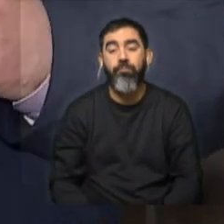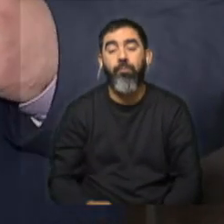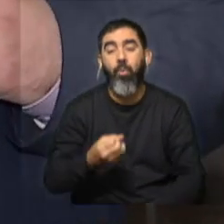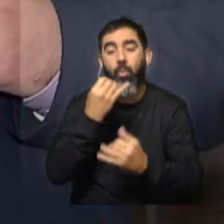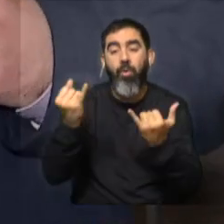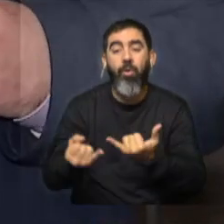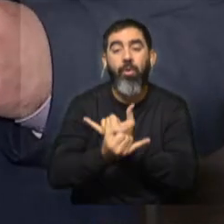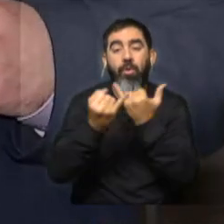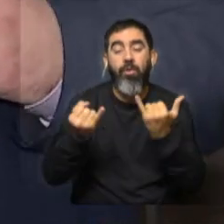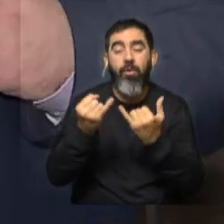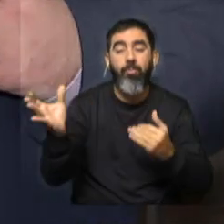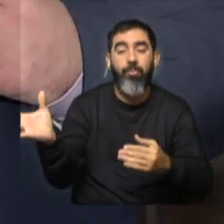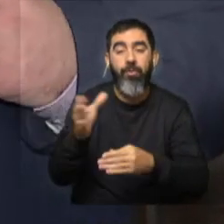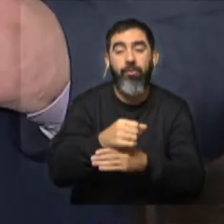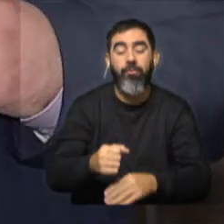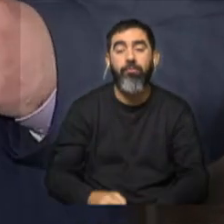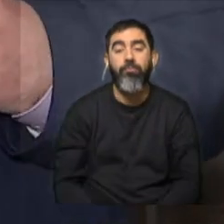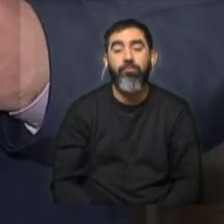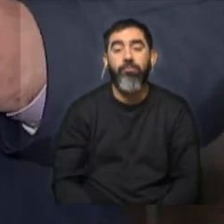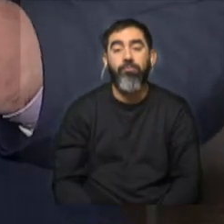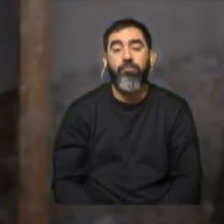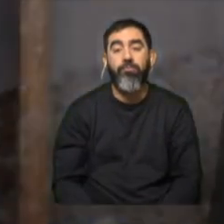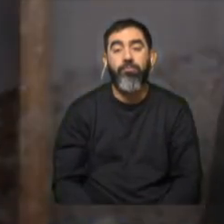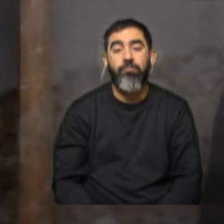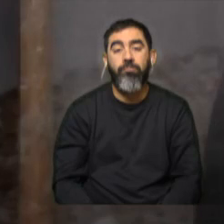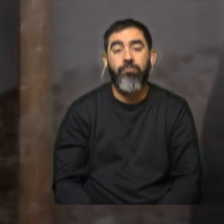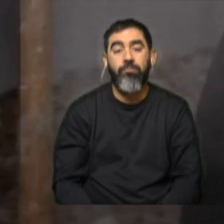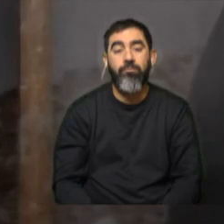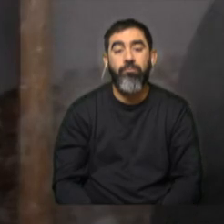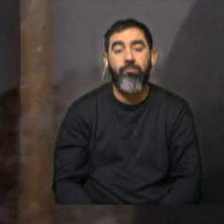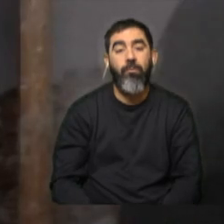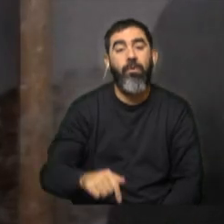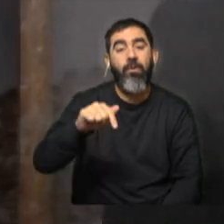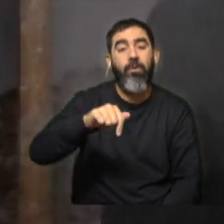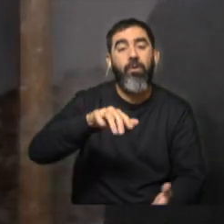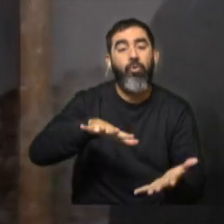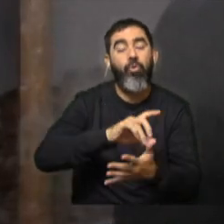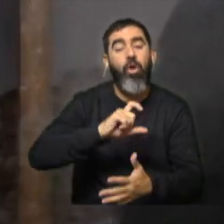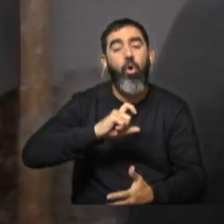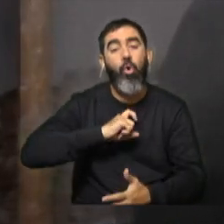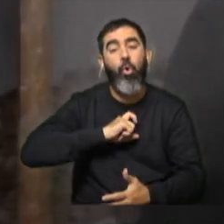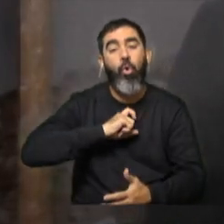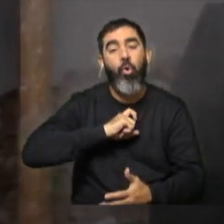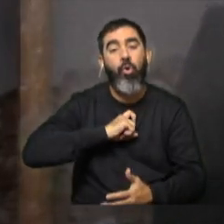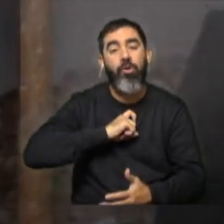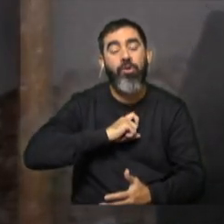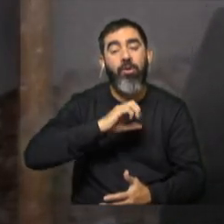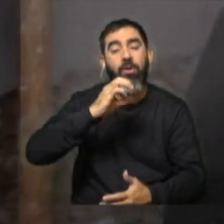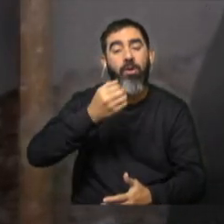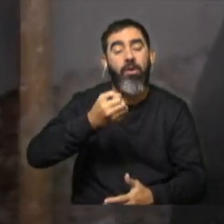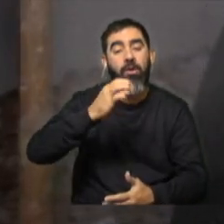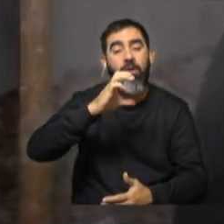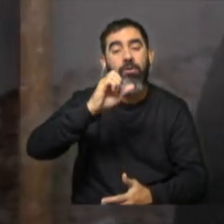Muy buenos días, Pilar. Saludo para ti y para todos allí en el estudio. Y nos vinimos a la zona de Góes. Precisamente estamos en Acevedo